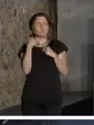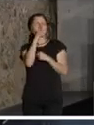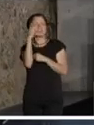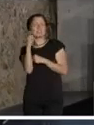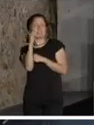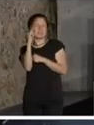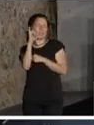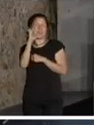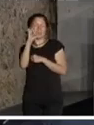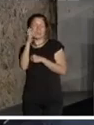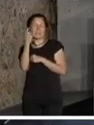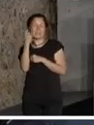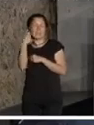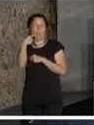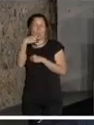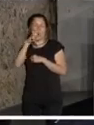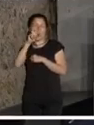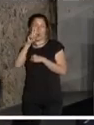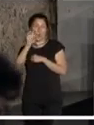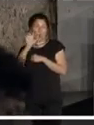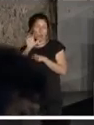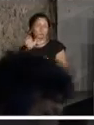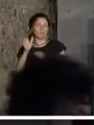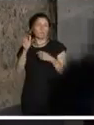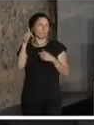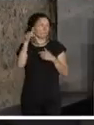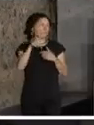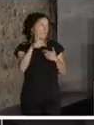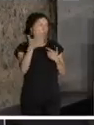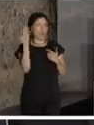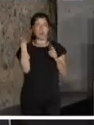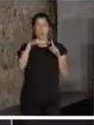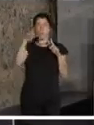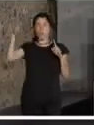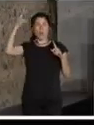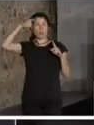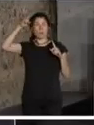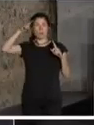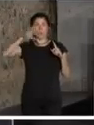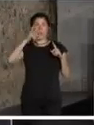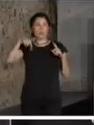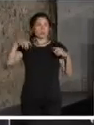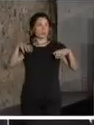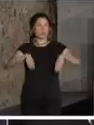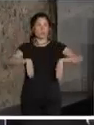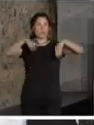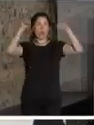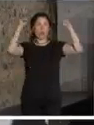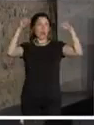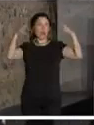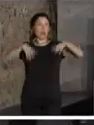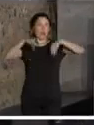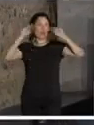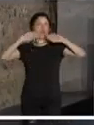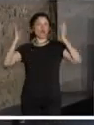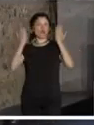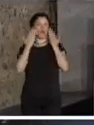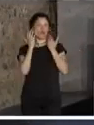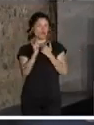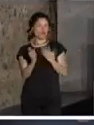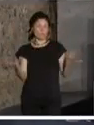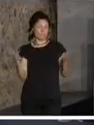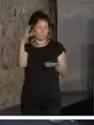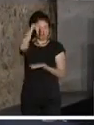yagüe y aquí donde antes estaba la plaza de toros que ahora hay este Palacio de congresos